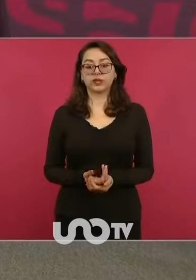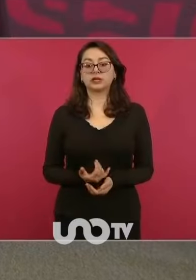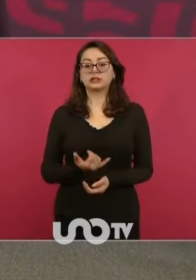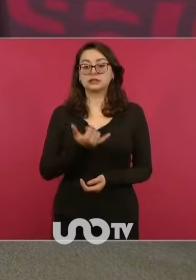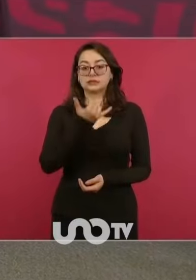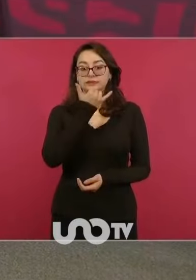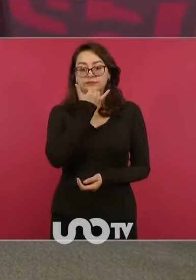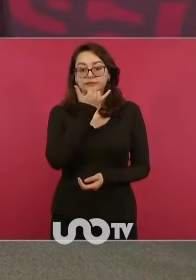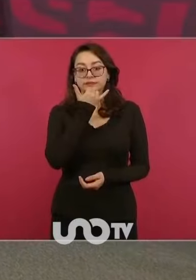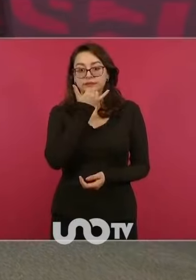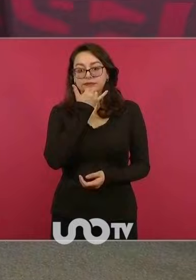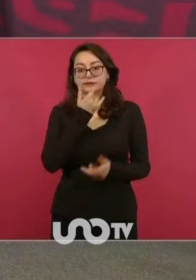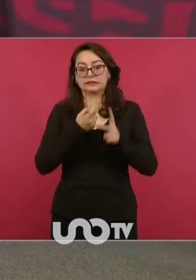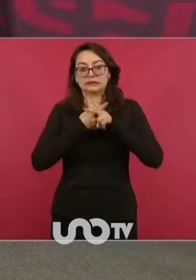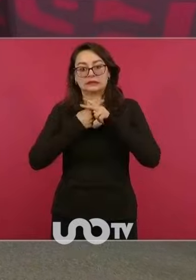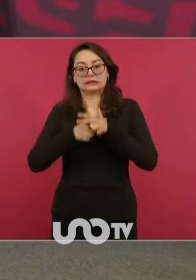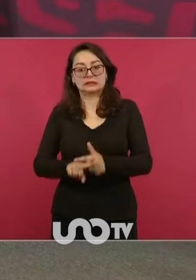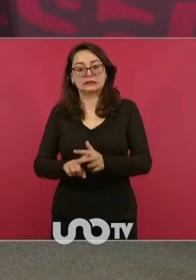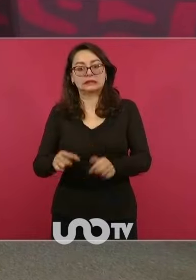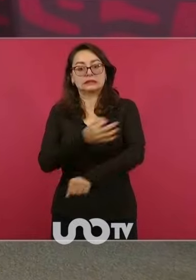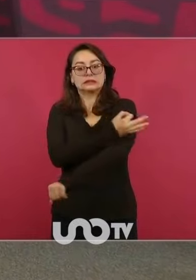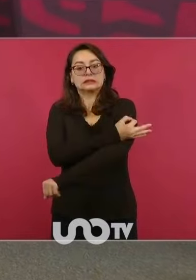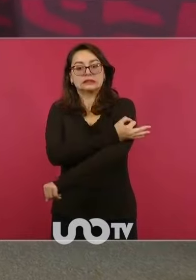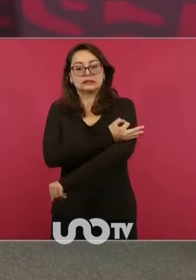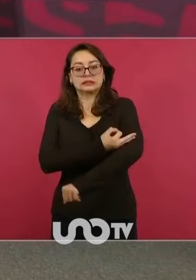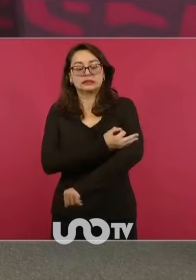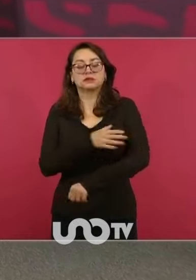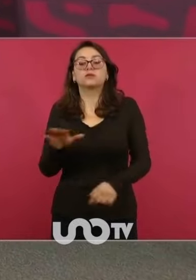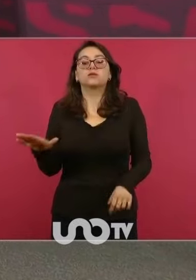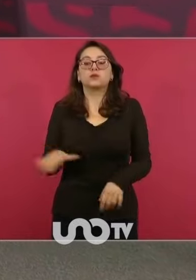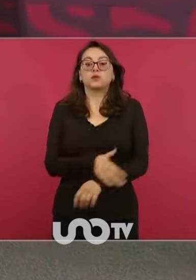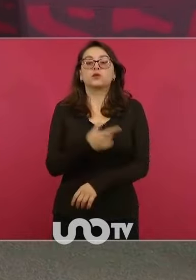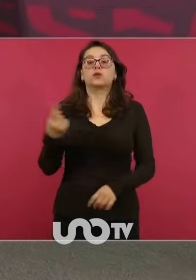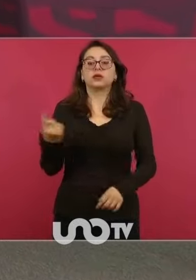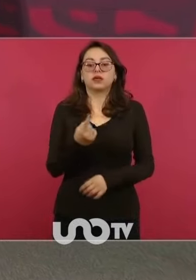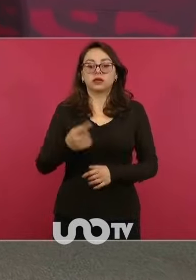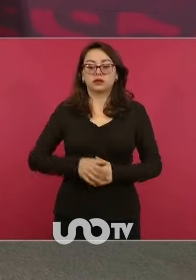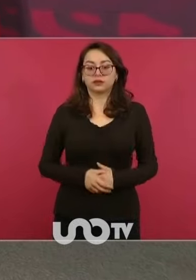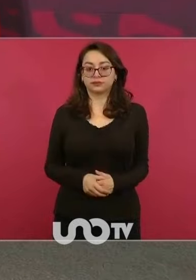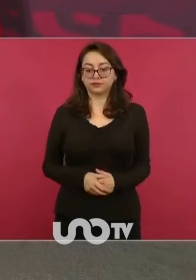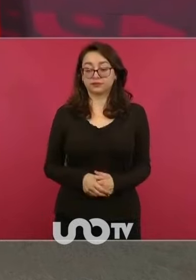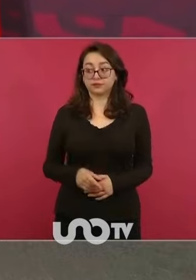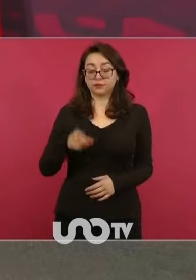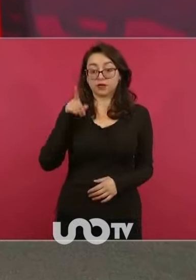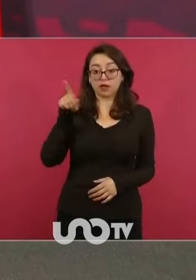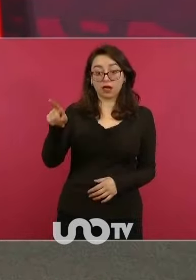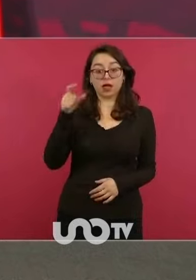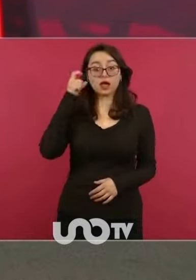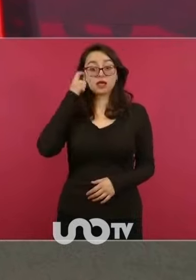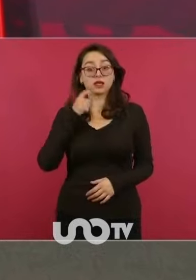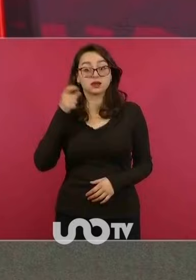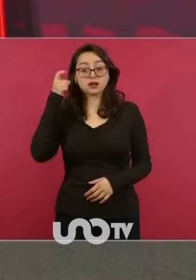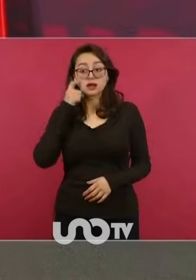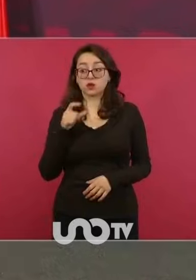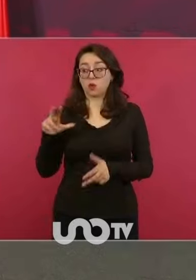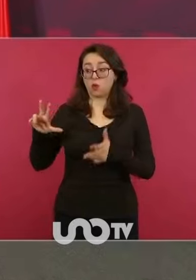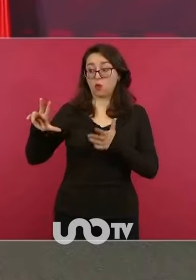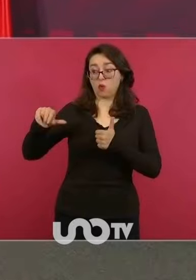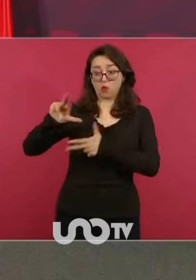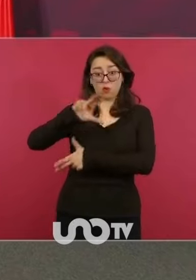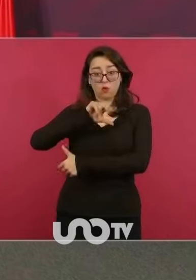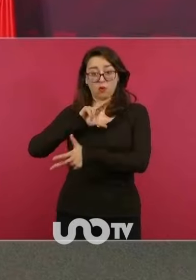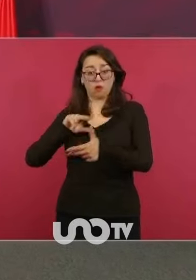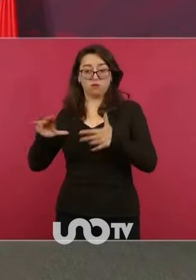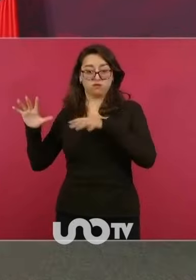Sí, pegó muy fuerte el huracán en Guerrero, en